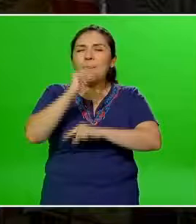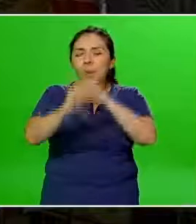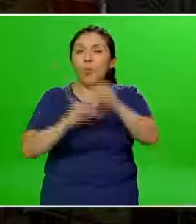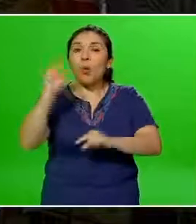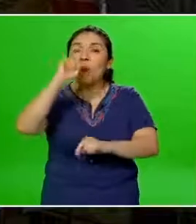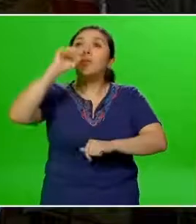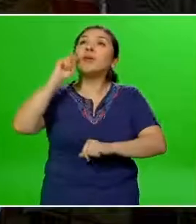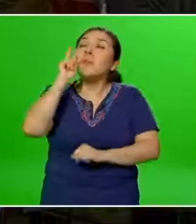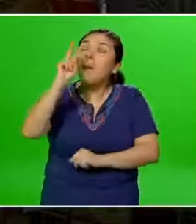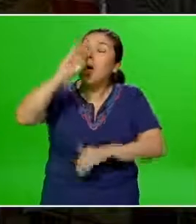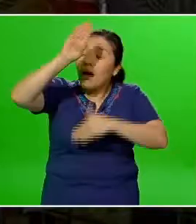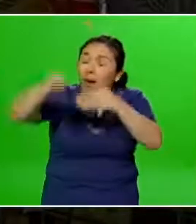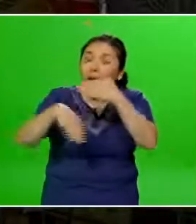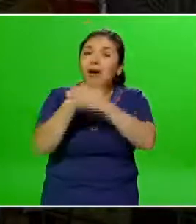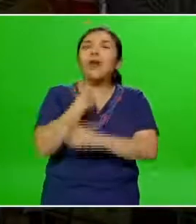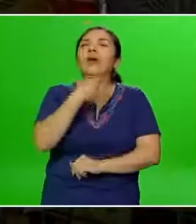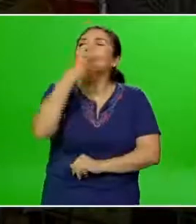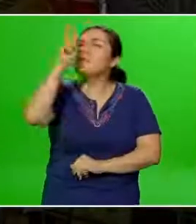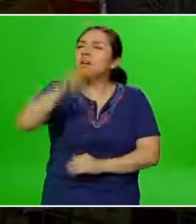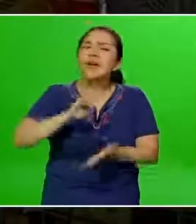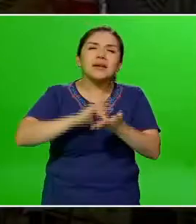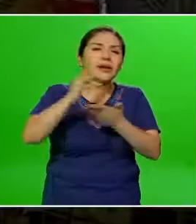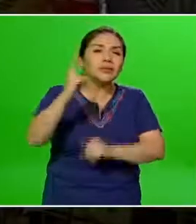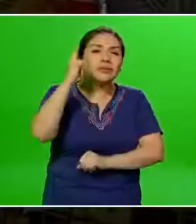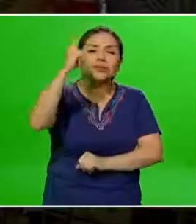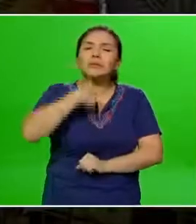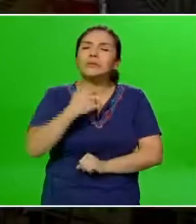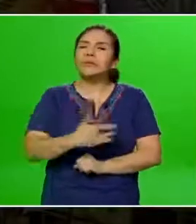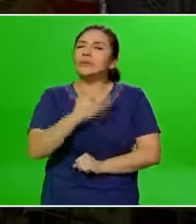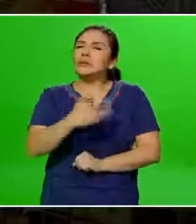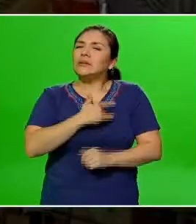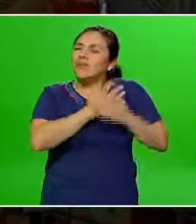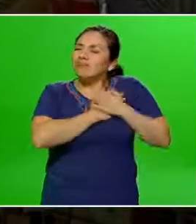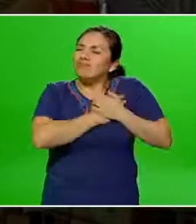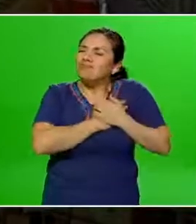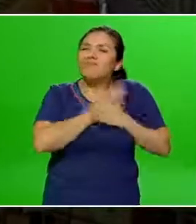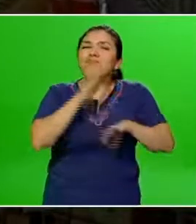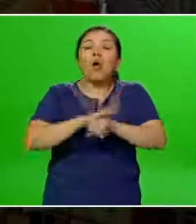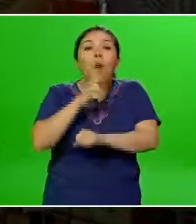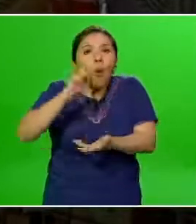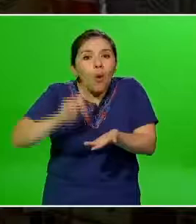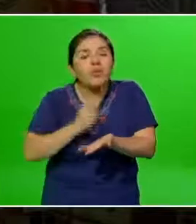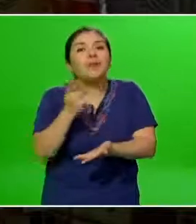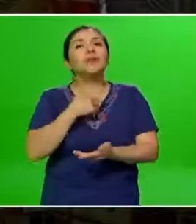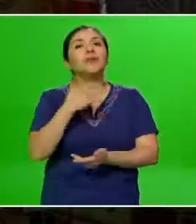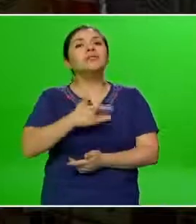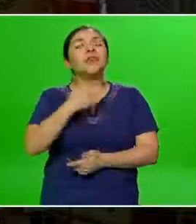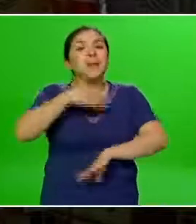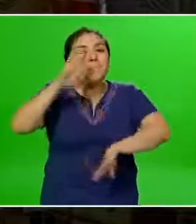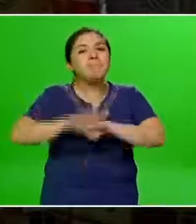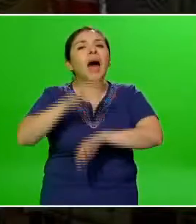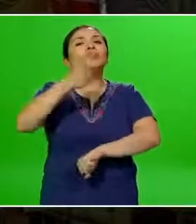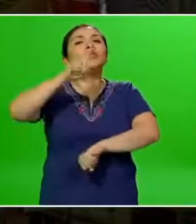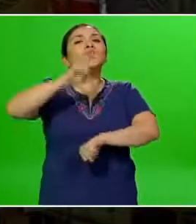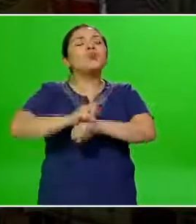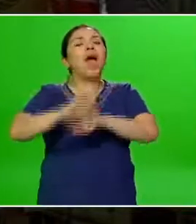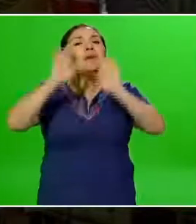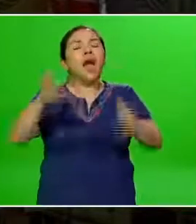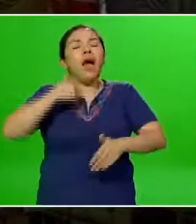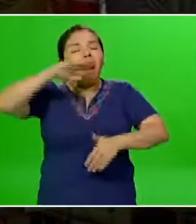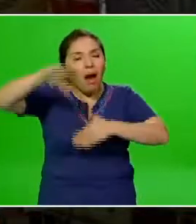amanecía, yo le daba gracias a Dios con esa intensidad que sentía, porque nuevamente un día más había